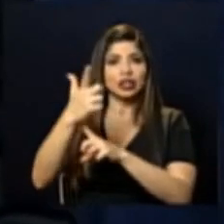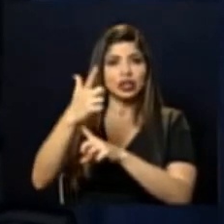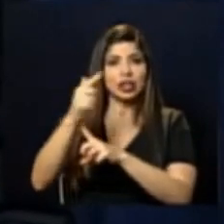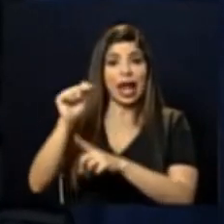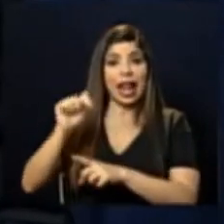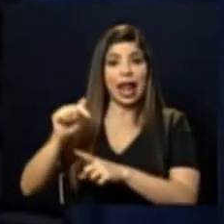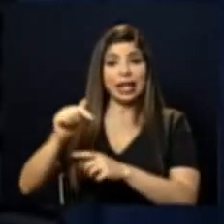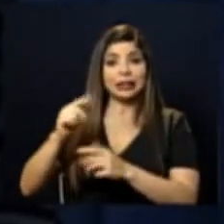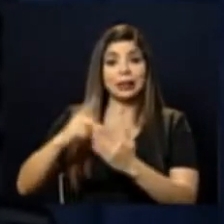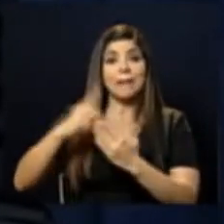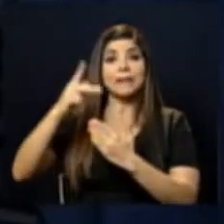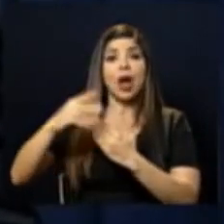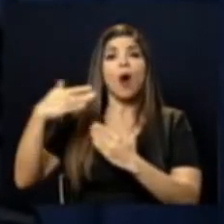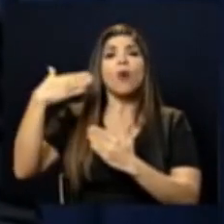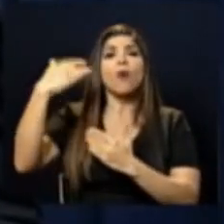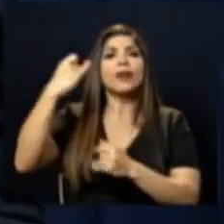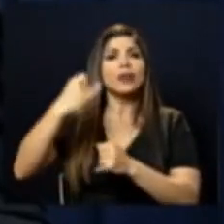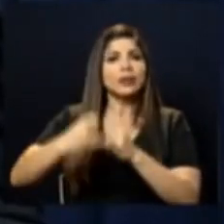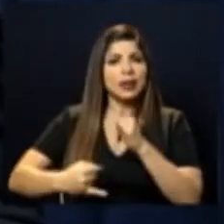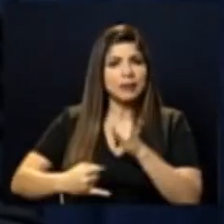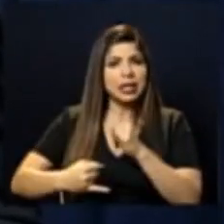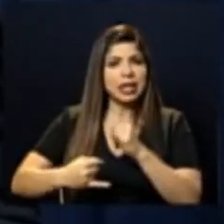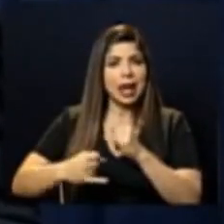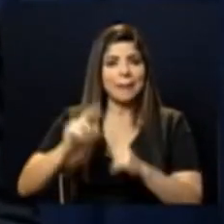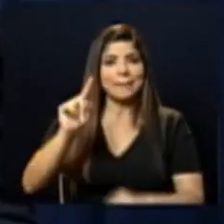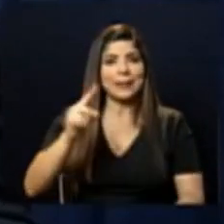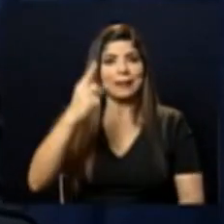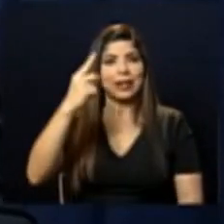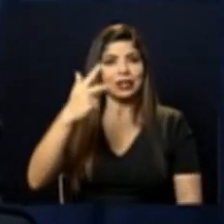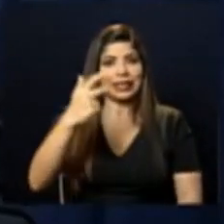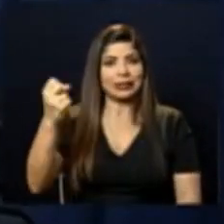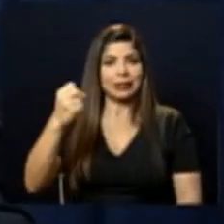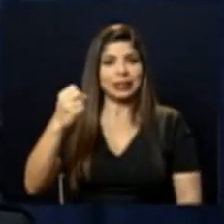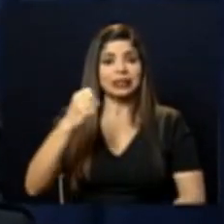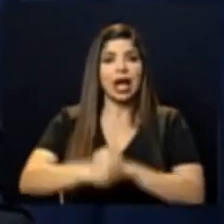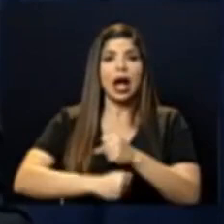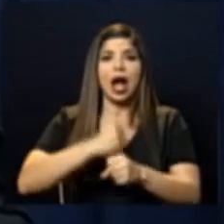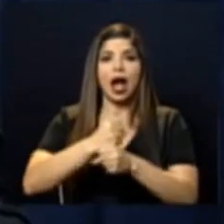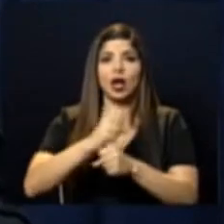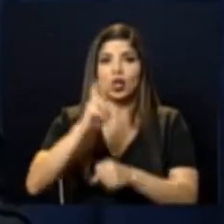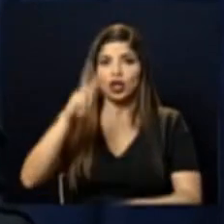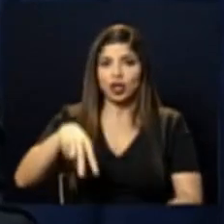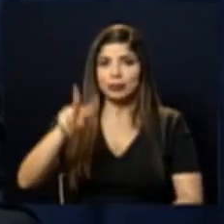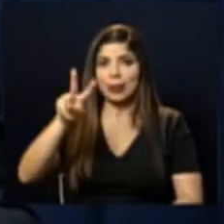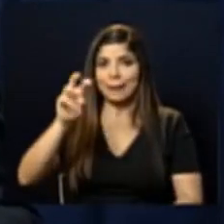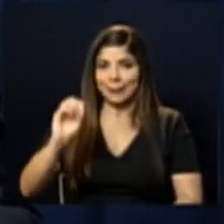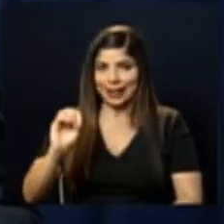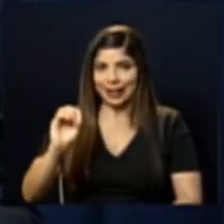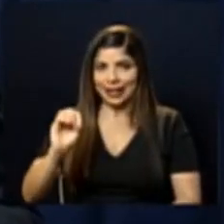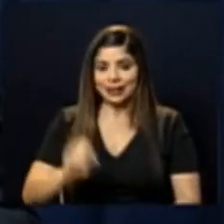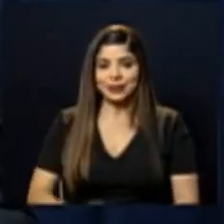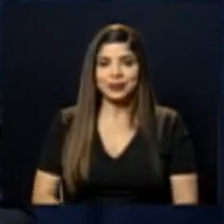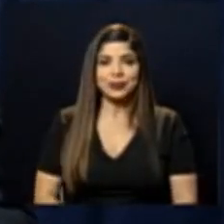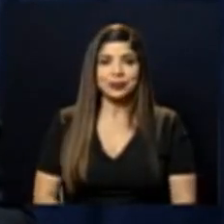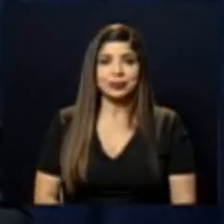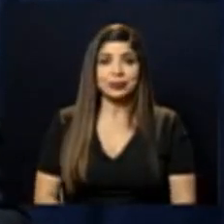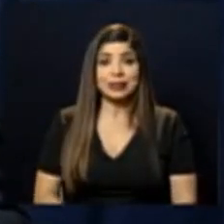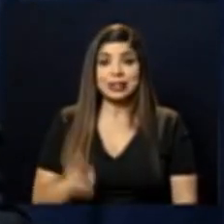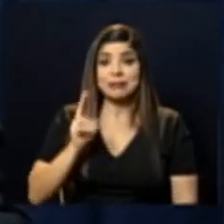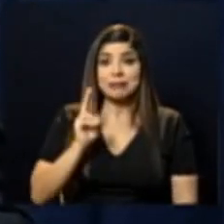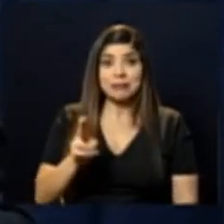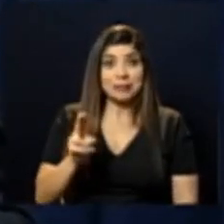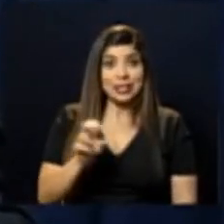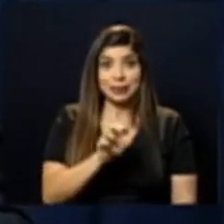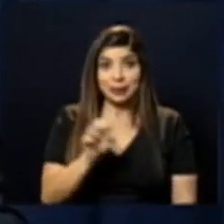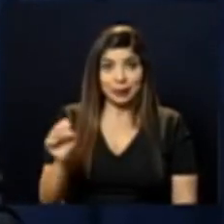está programada para finalizar en el primer trimestre del año 2020. Y en ese mismo